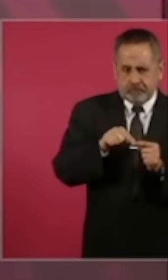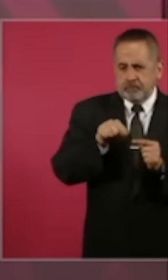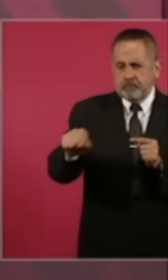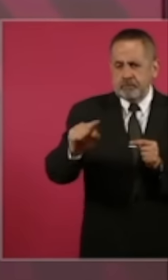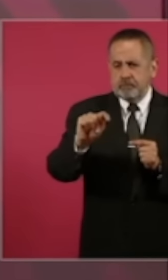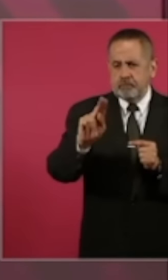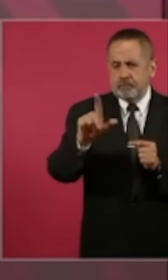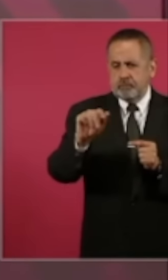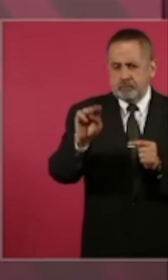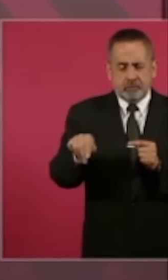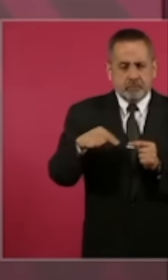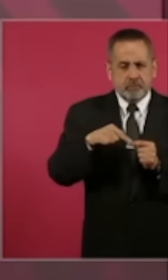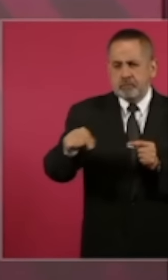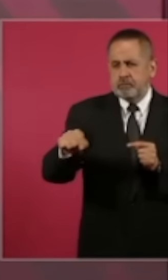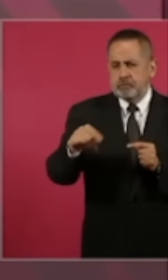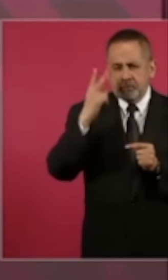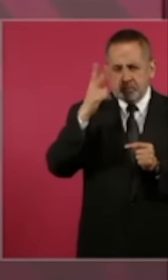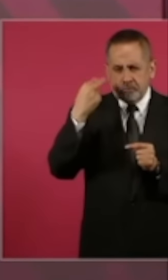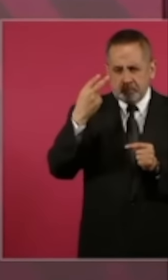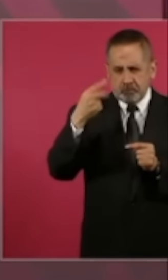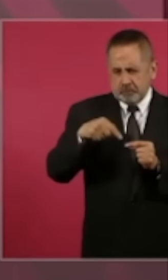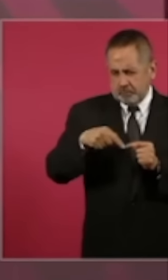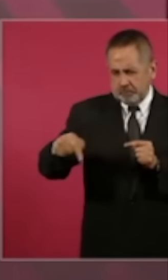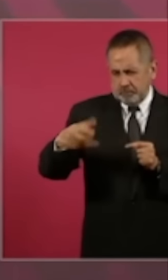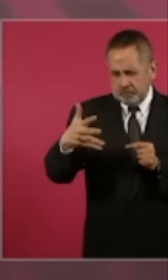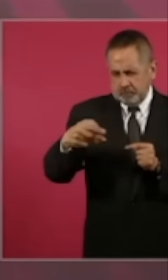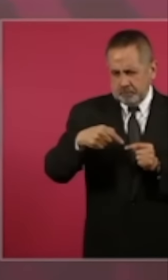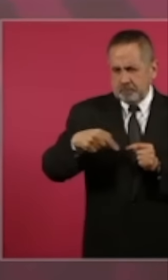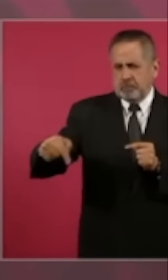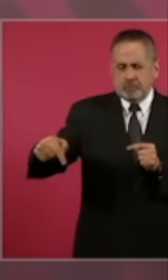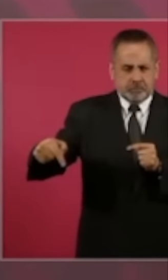a Tulum, son como 2 horas,